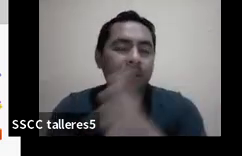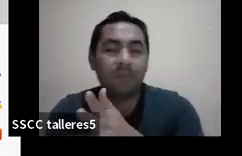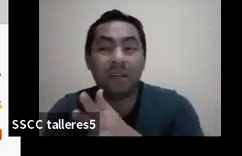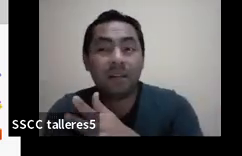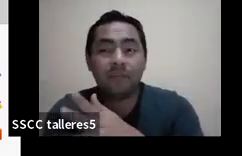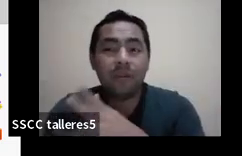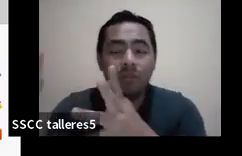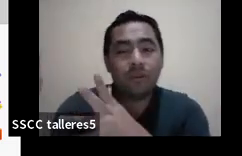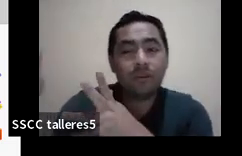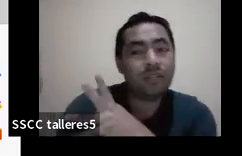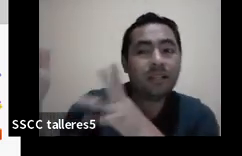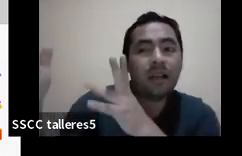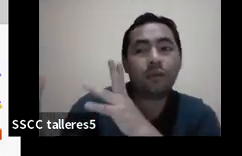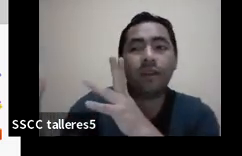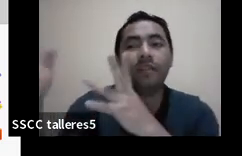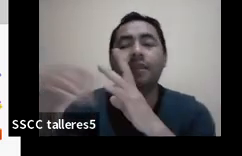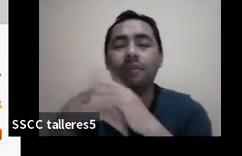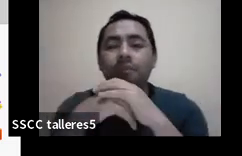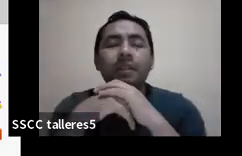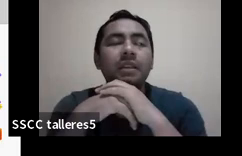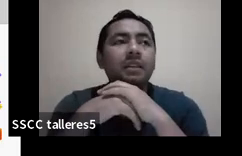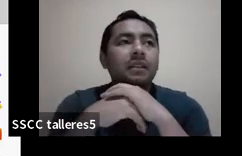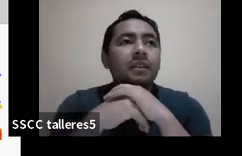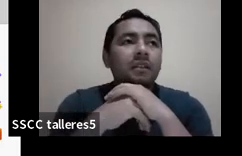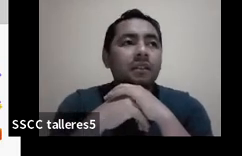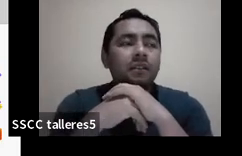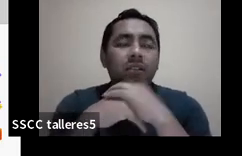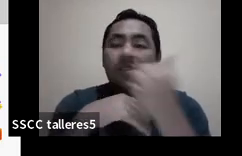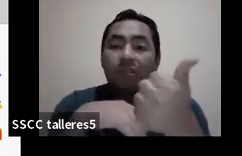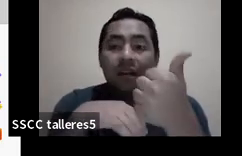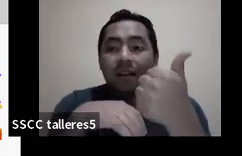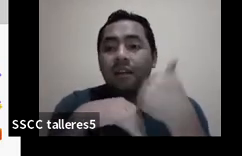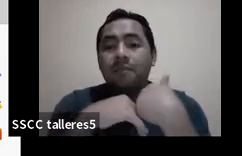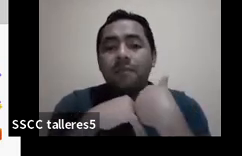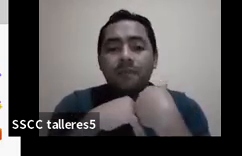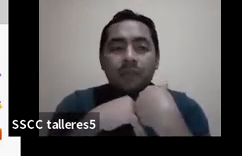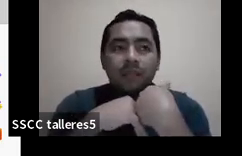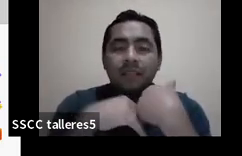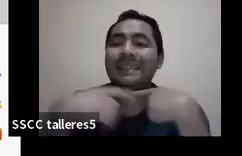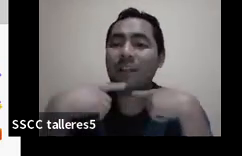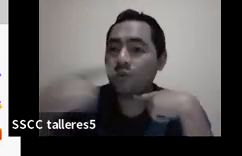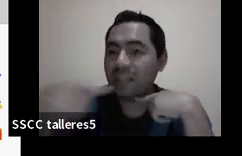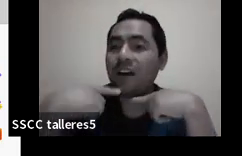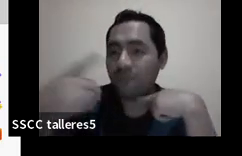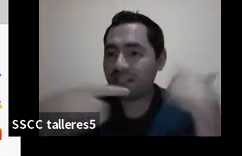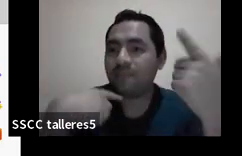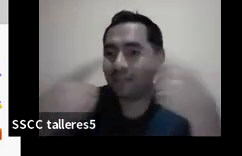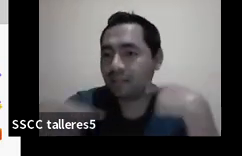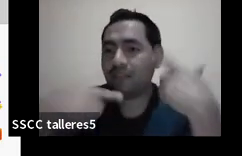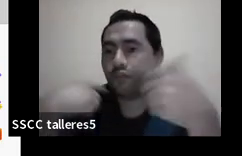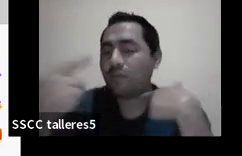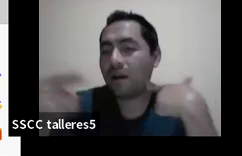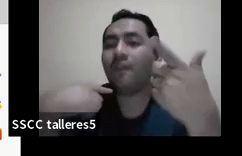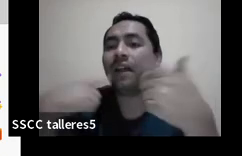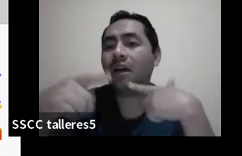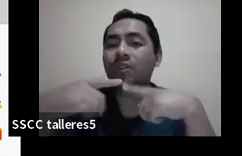porque usualmente pierden la audición a los 30 años, 40 años, ¿no? Entonces tiene una carrera, ya se comunica